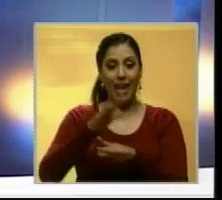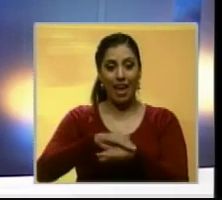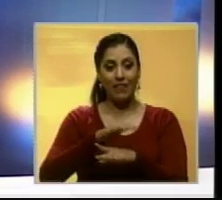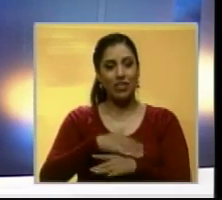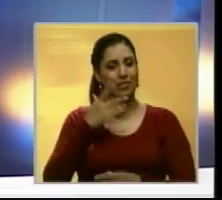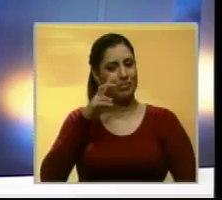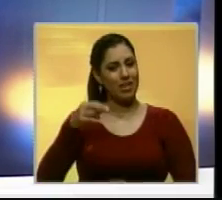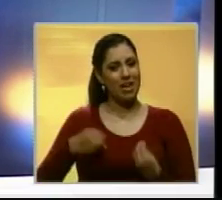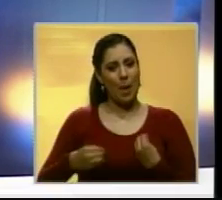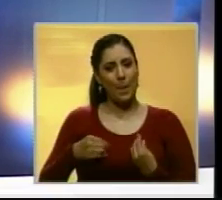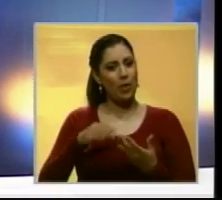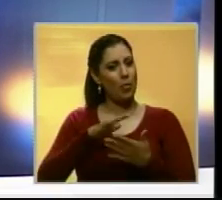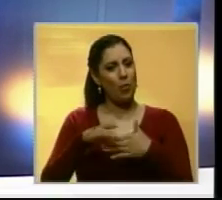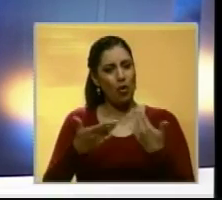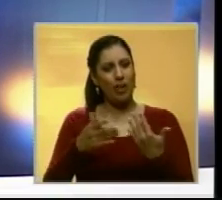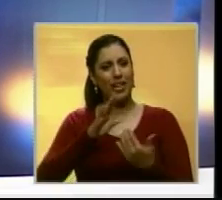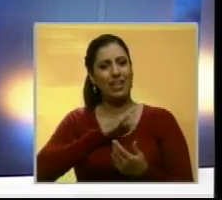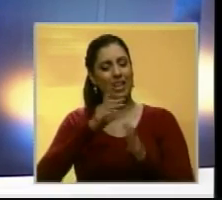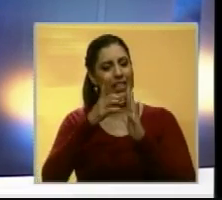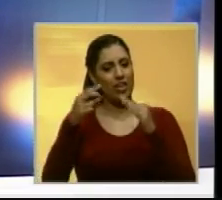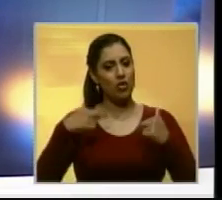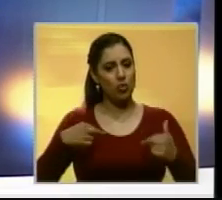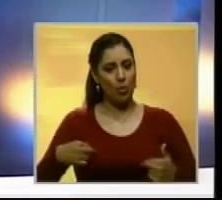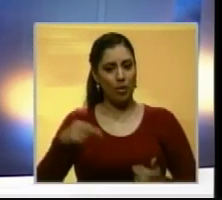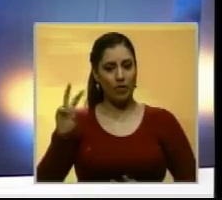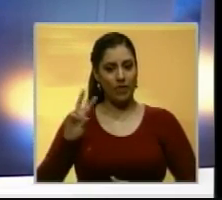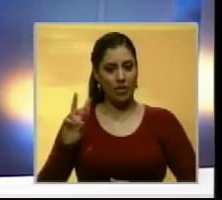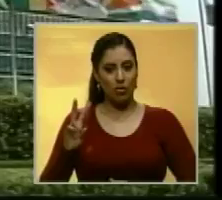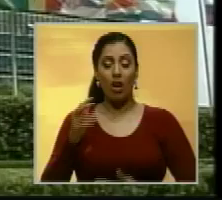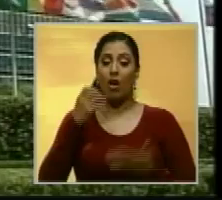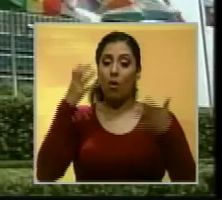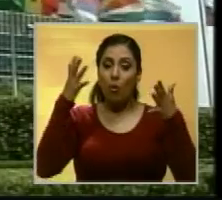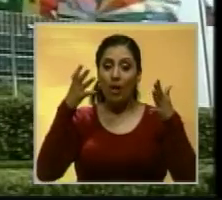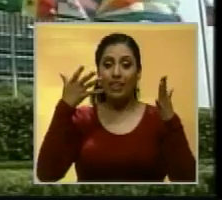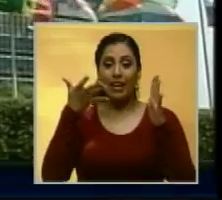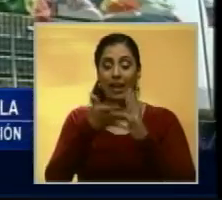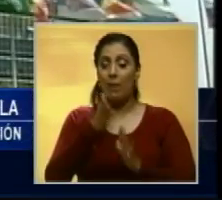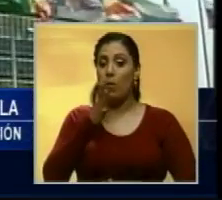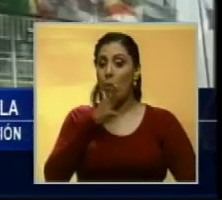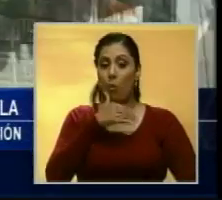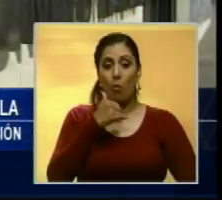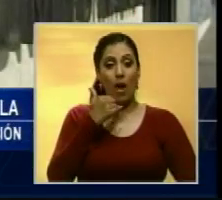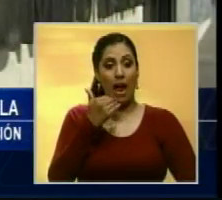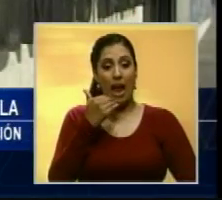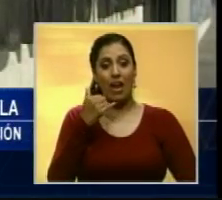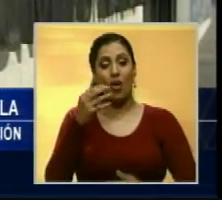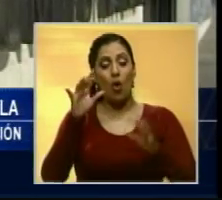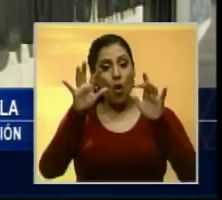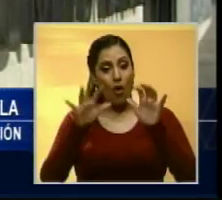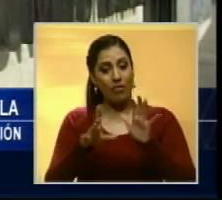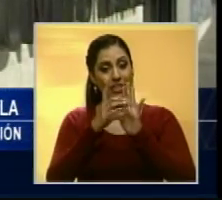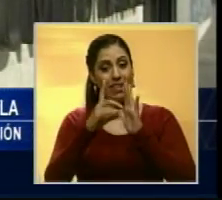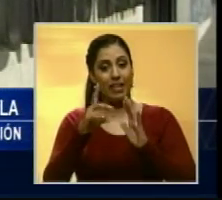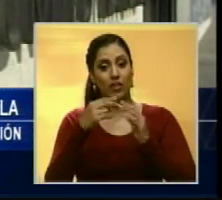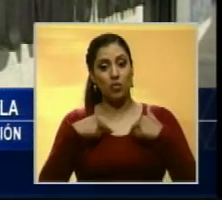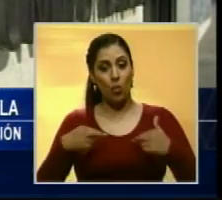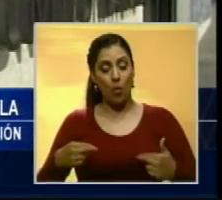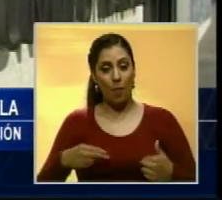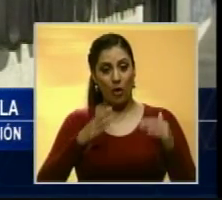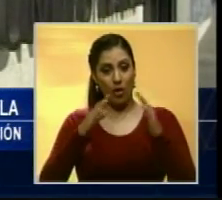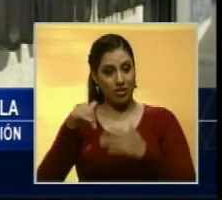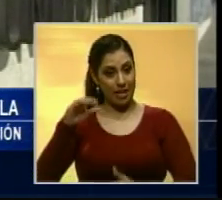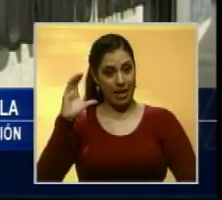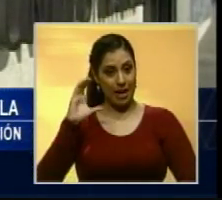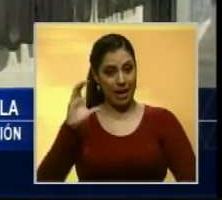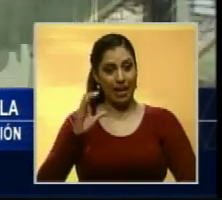su preocupación ante la situación de derechos humanos en Venezuela e indicó que aunque no existe una oficina de derechos humanos del organismo en